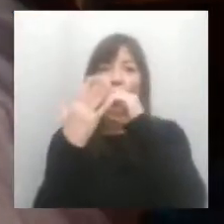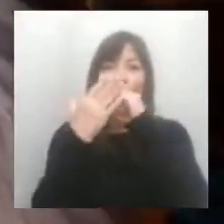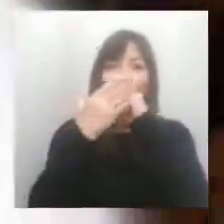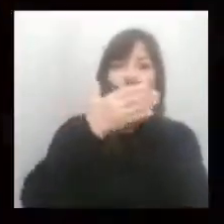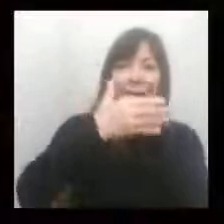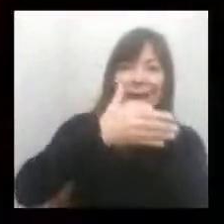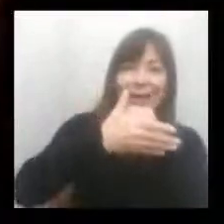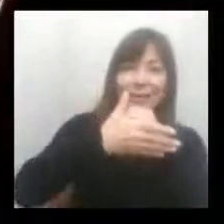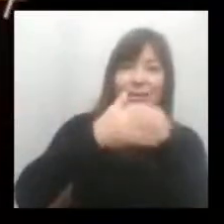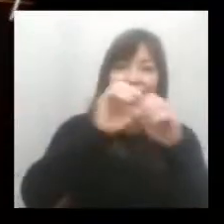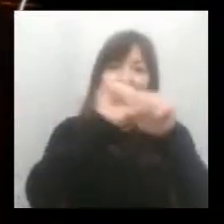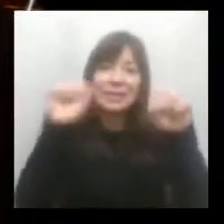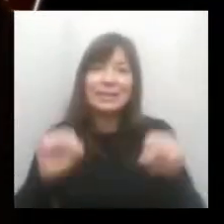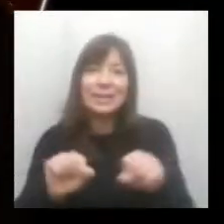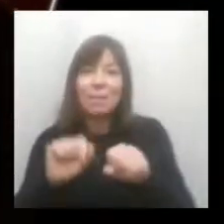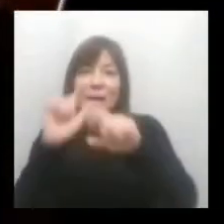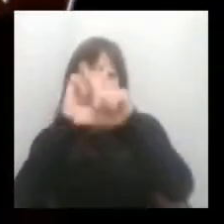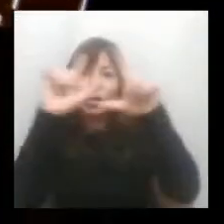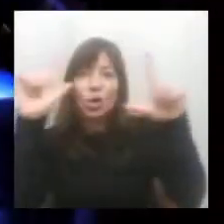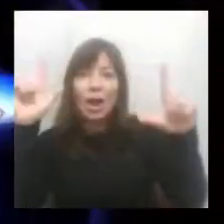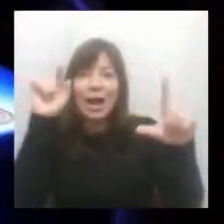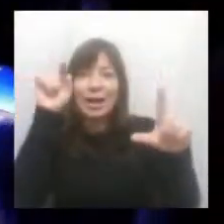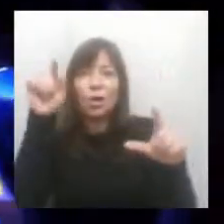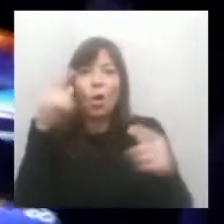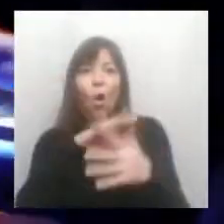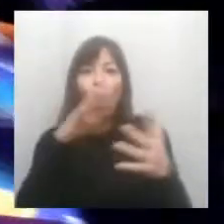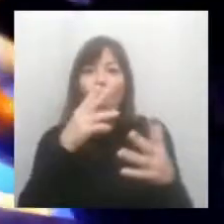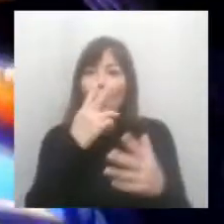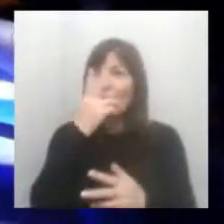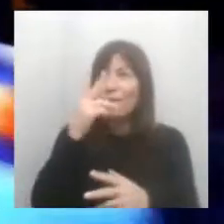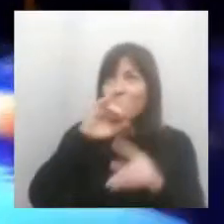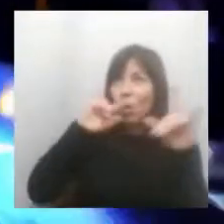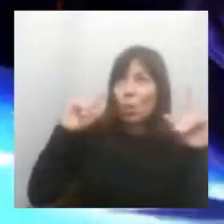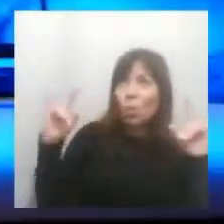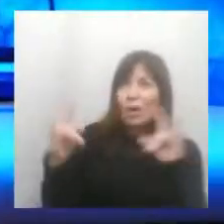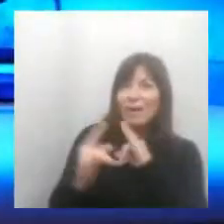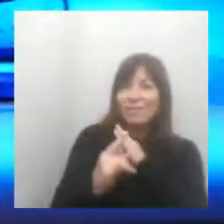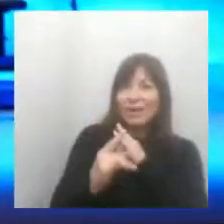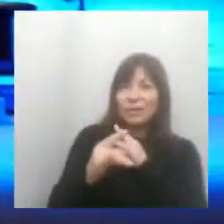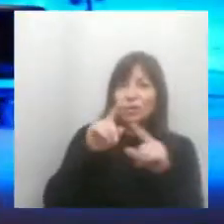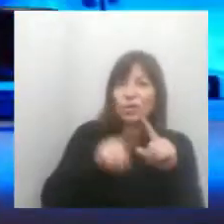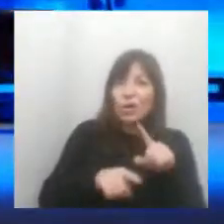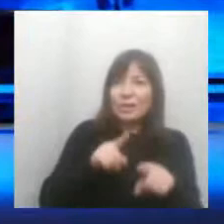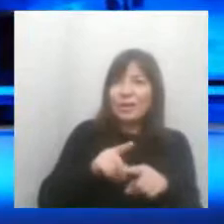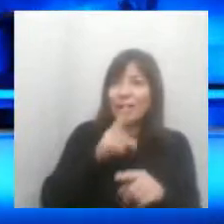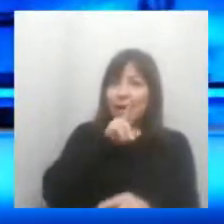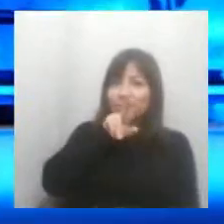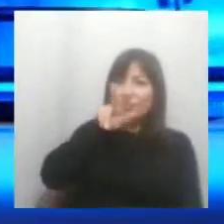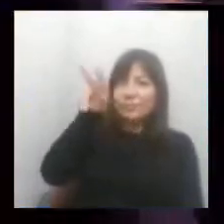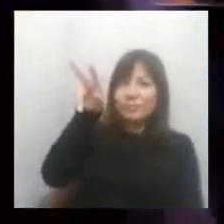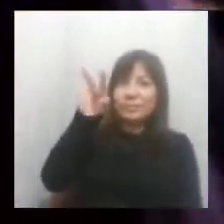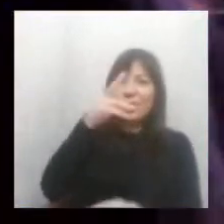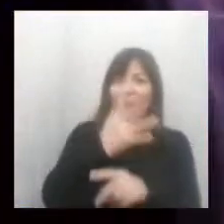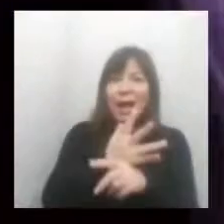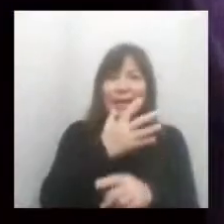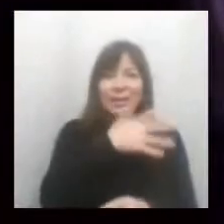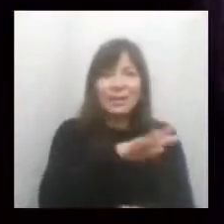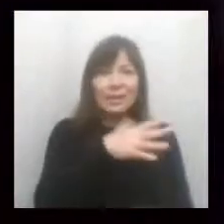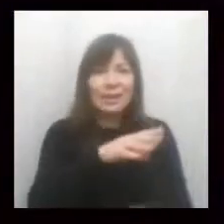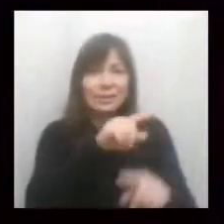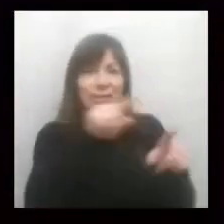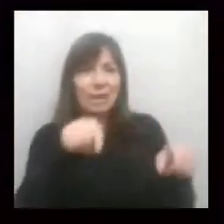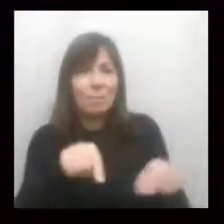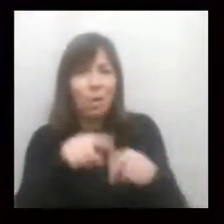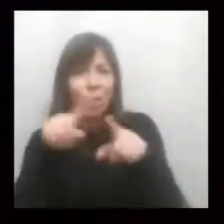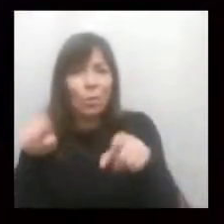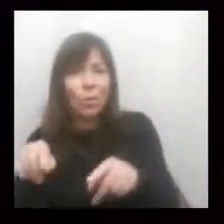vemos el universo desde la Tierra. Existen más de 40 módulos vinculados con esta temática, y para realizar esto